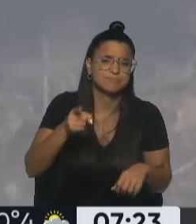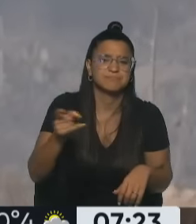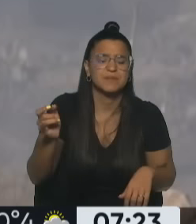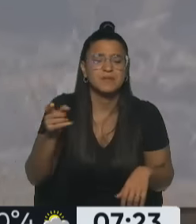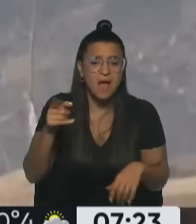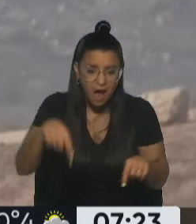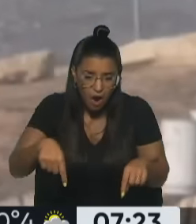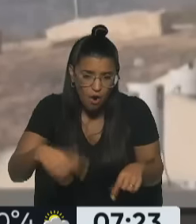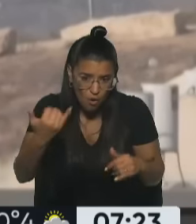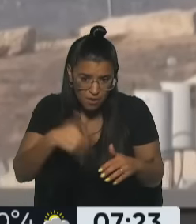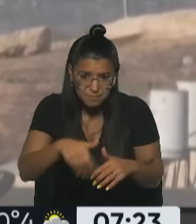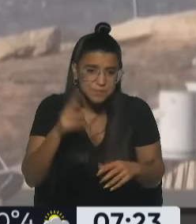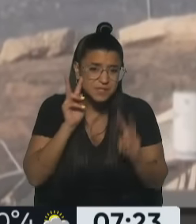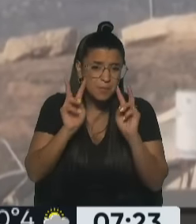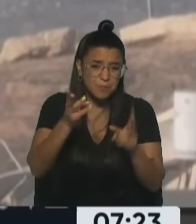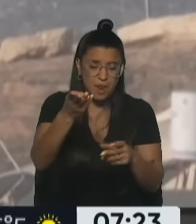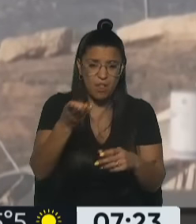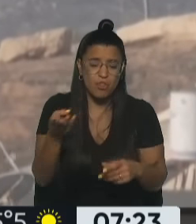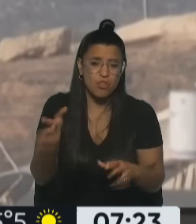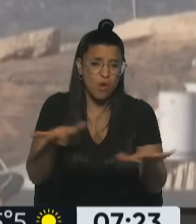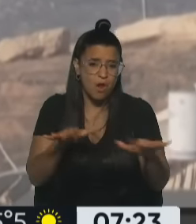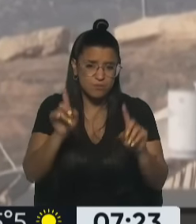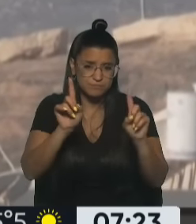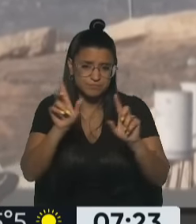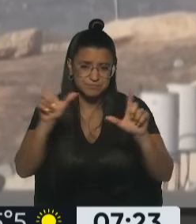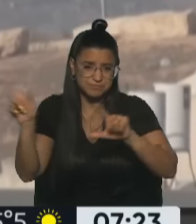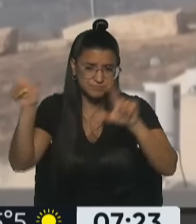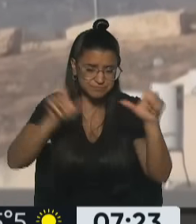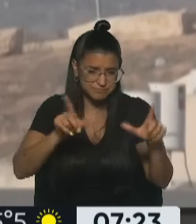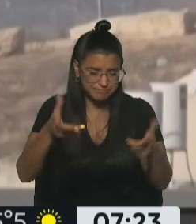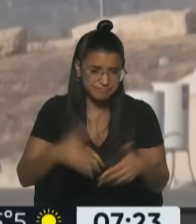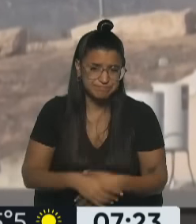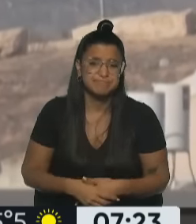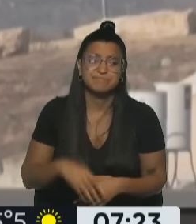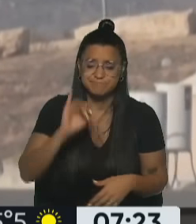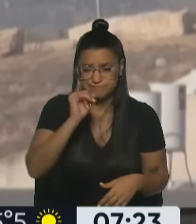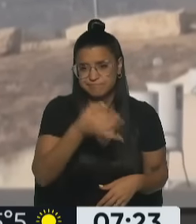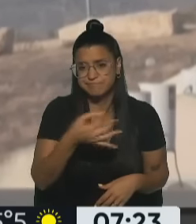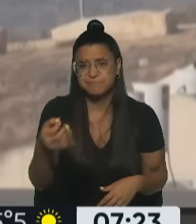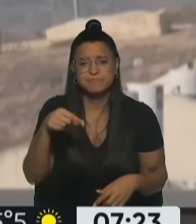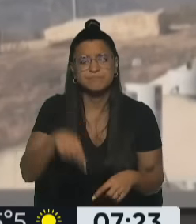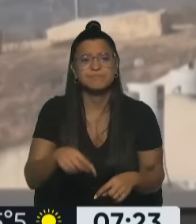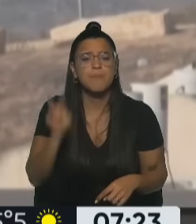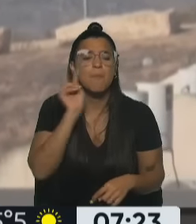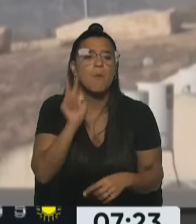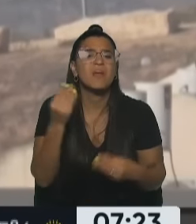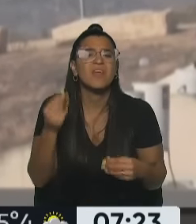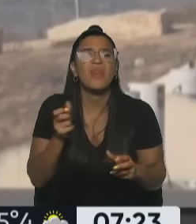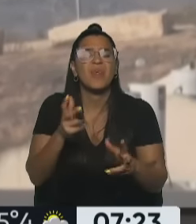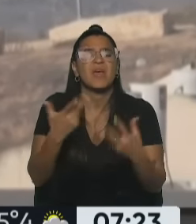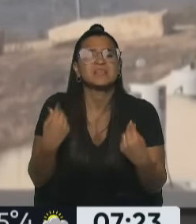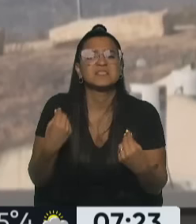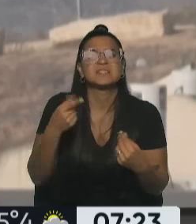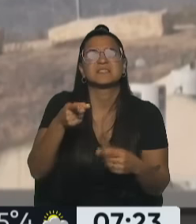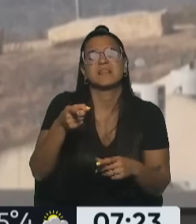hecho, produciendo por estas horas? Aquí veramos algunas de las imágenes de las cadenas internacionales. Exacto. Bueno, si te parece, vamos a ver qué decían los